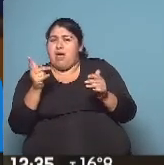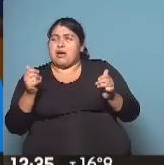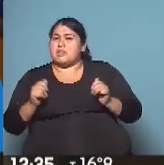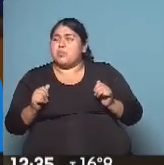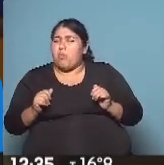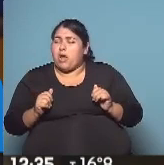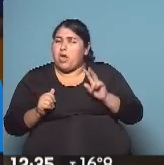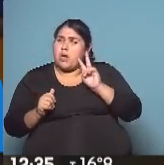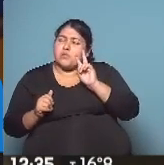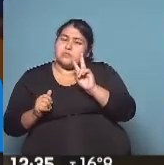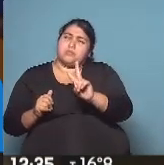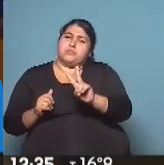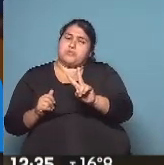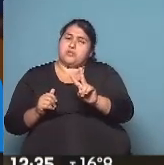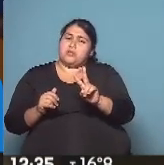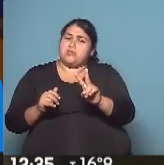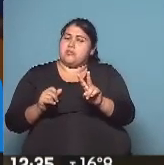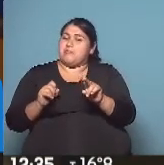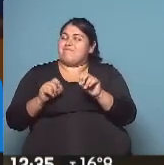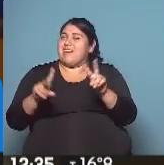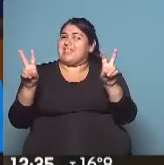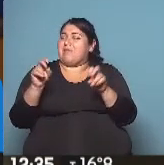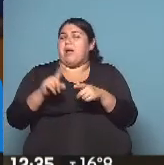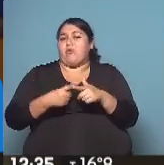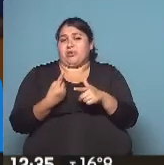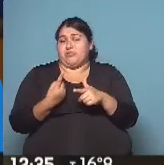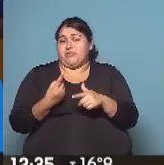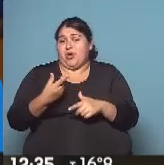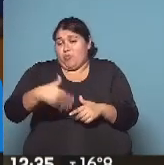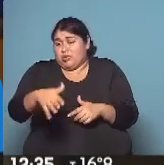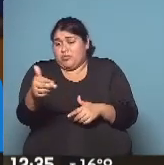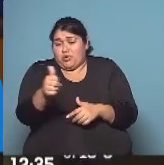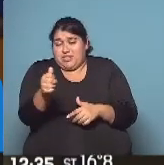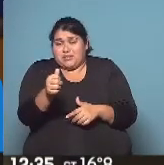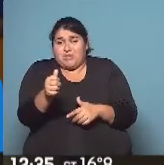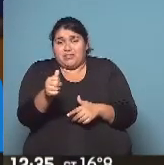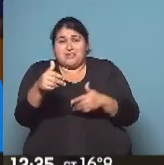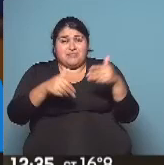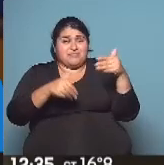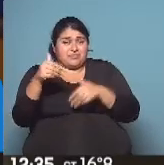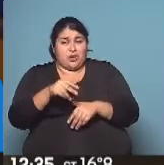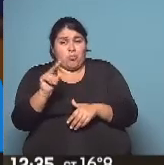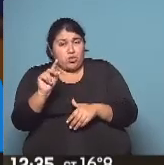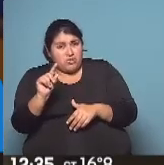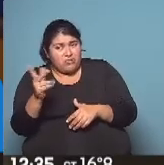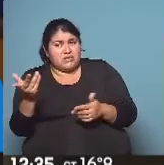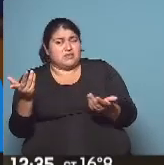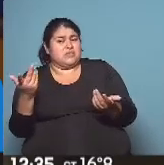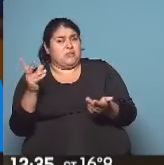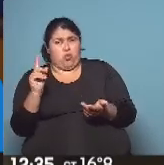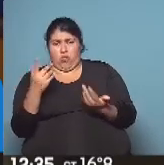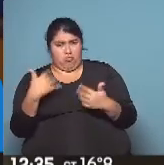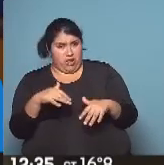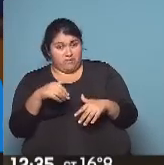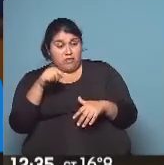sí, condicionado por el ciclo político que tiene Argentina, digamos. sí, En 6 meses tenemos elecciones presidenciales muy complejas, muy difíciles, y hoy todo